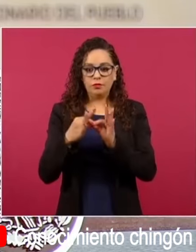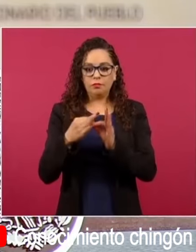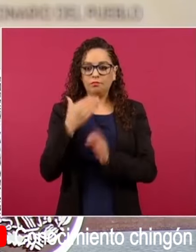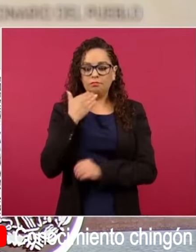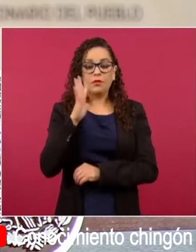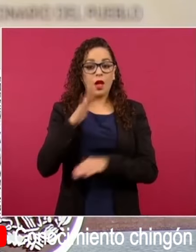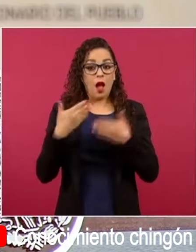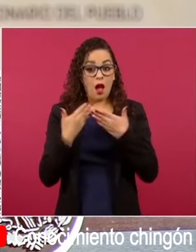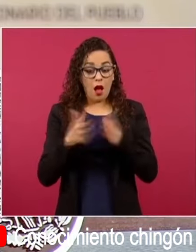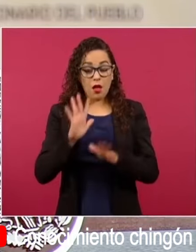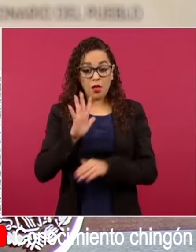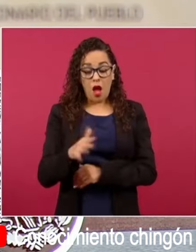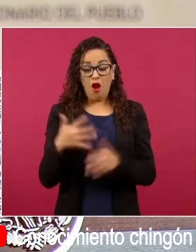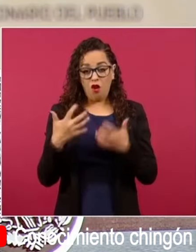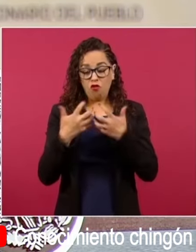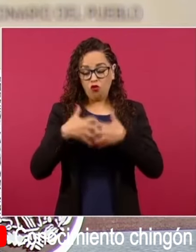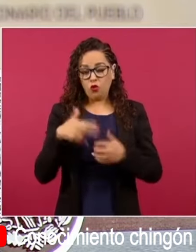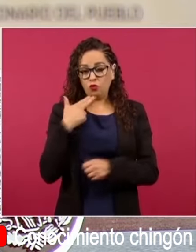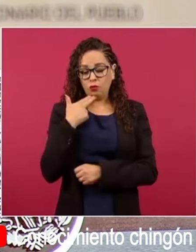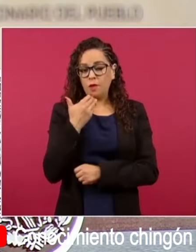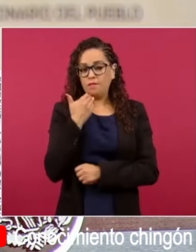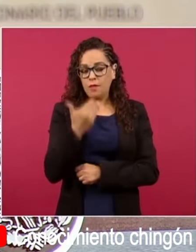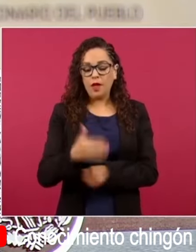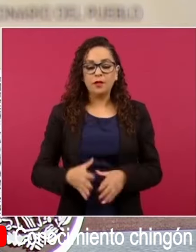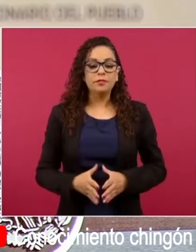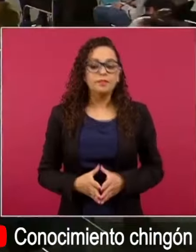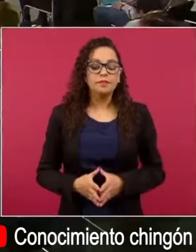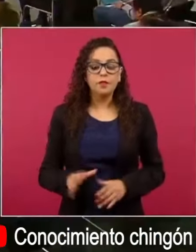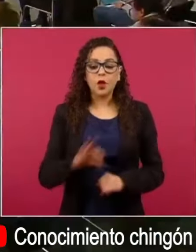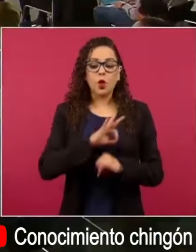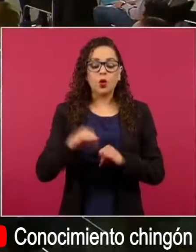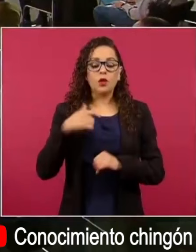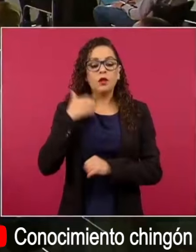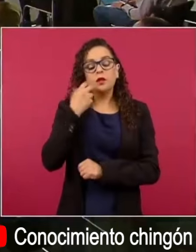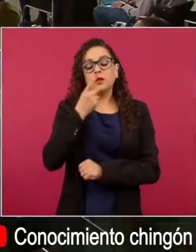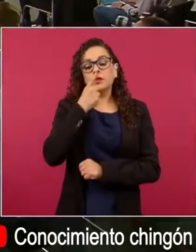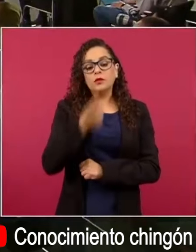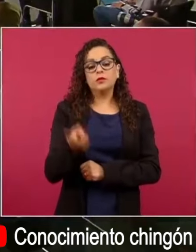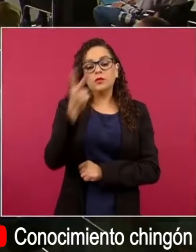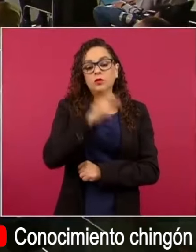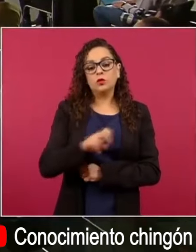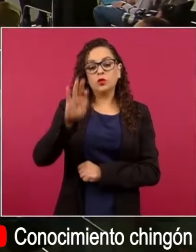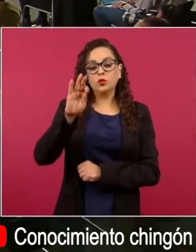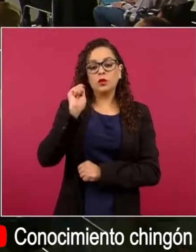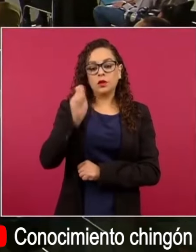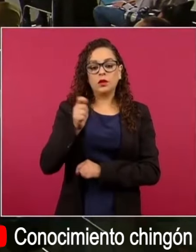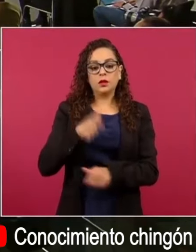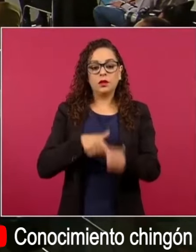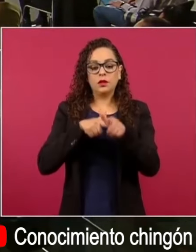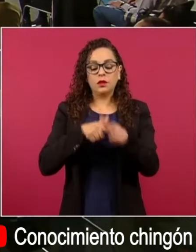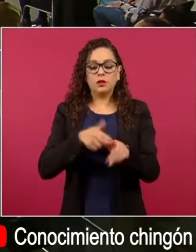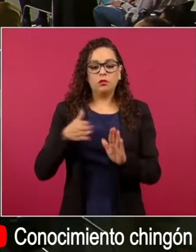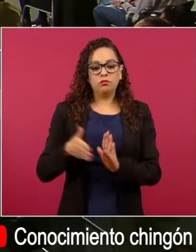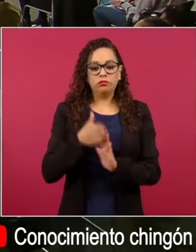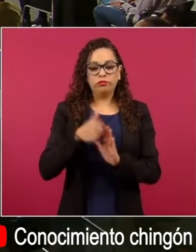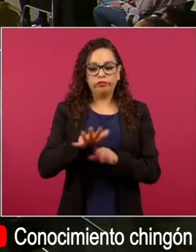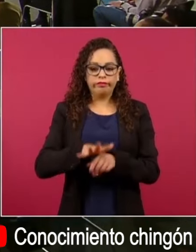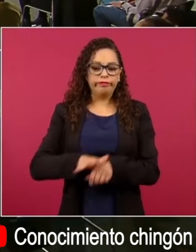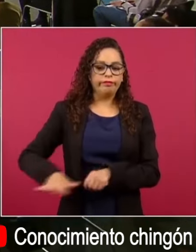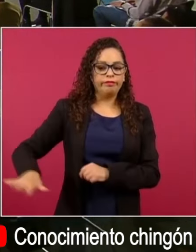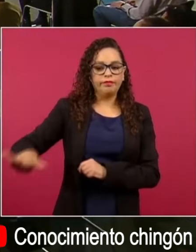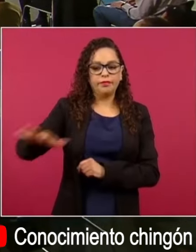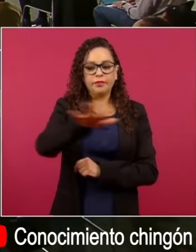operación. Y por último, nada más platicar que seguimos teniendo los 240 frentes de obra abiertos.